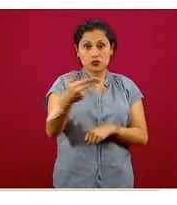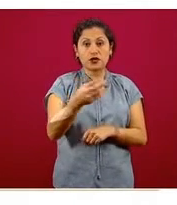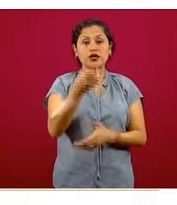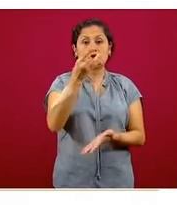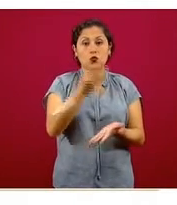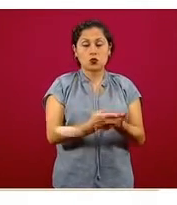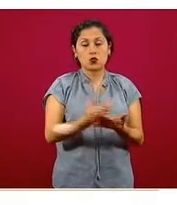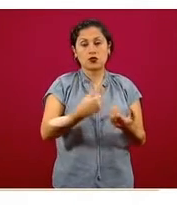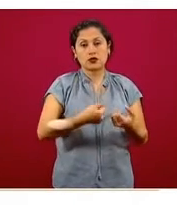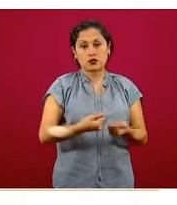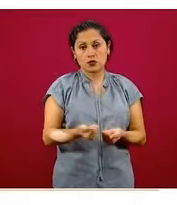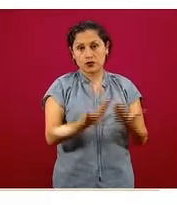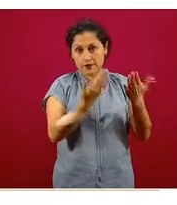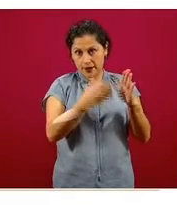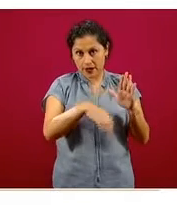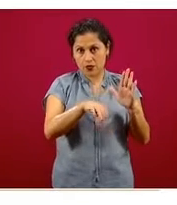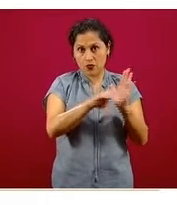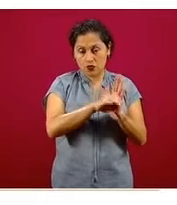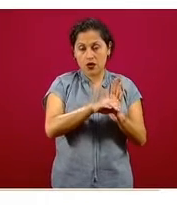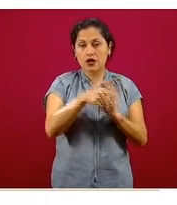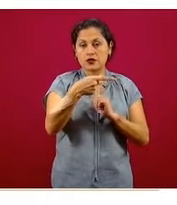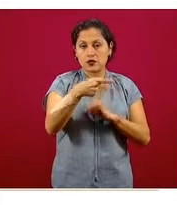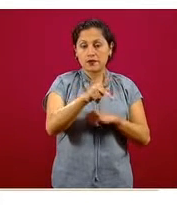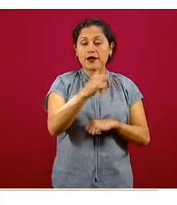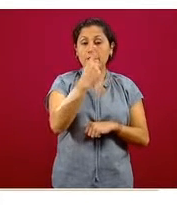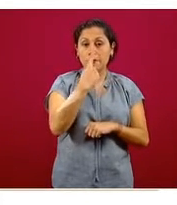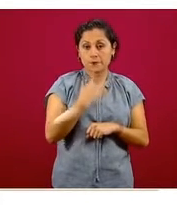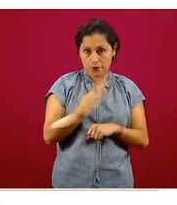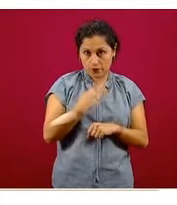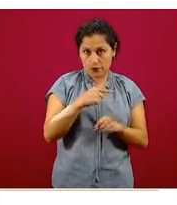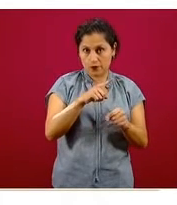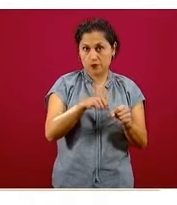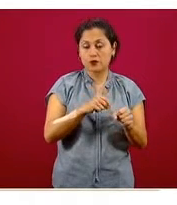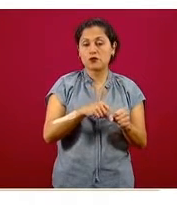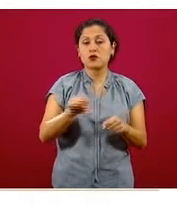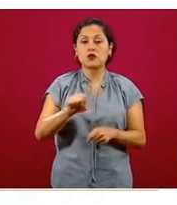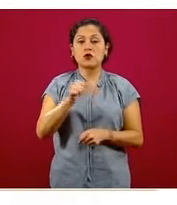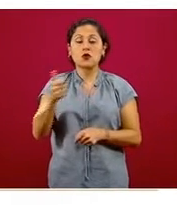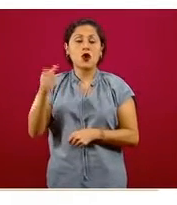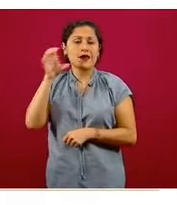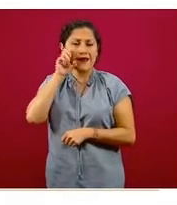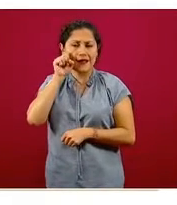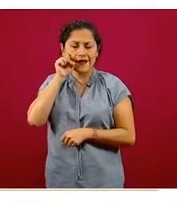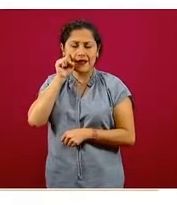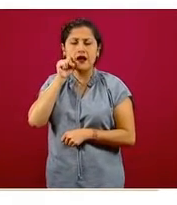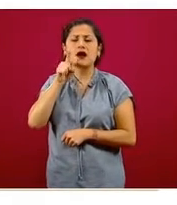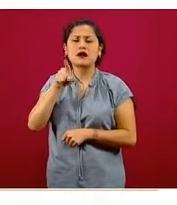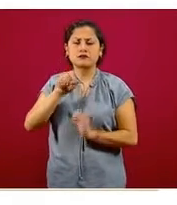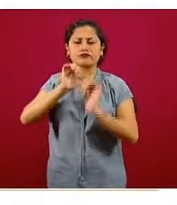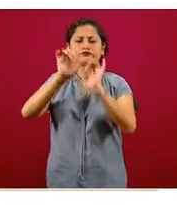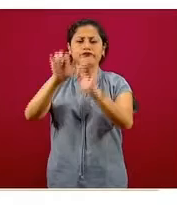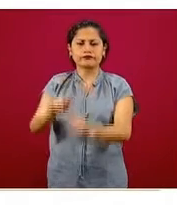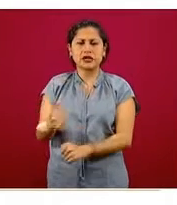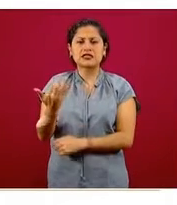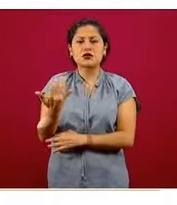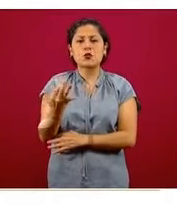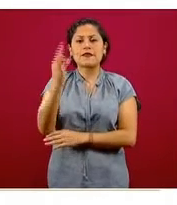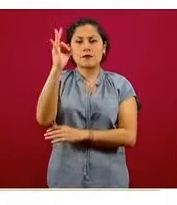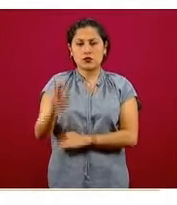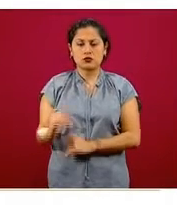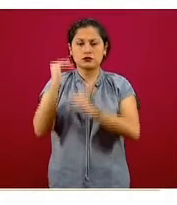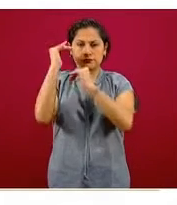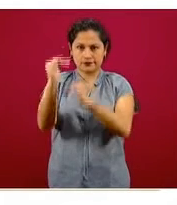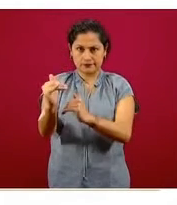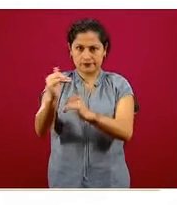habitación, permaneciendo cerrado en rojo. En naranja ya puede haber una apertura con un aforo del 50%, un aforo que cada uno